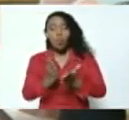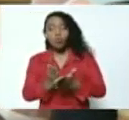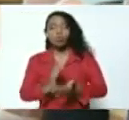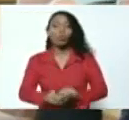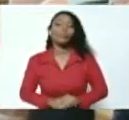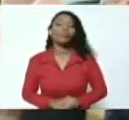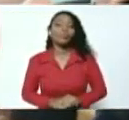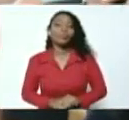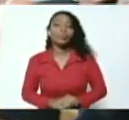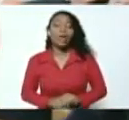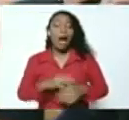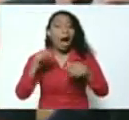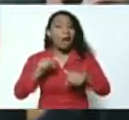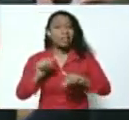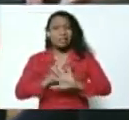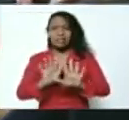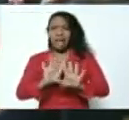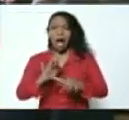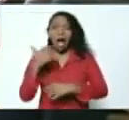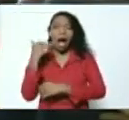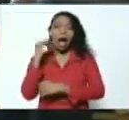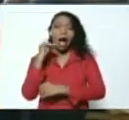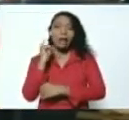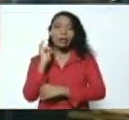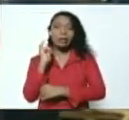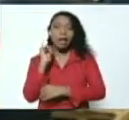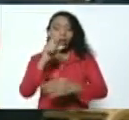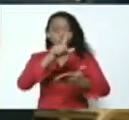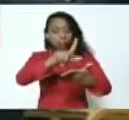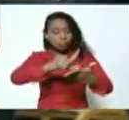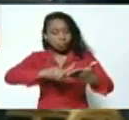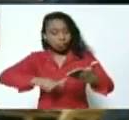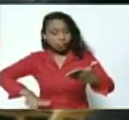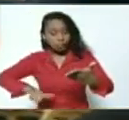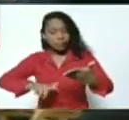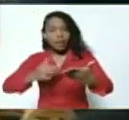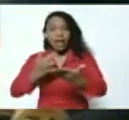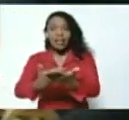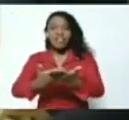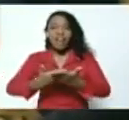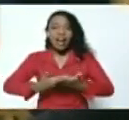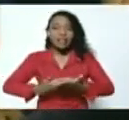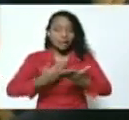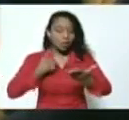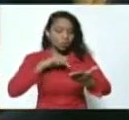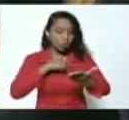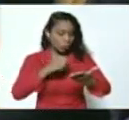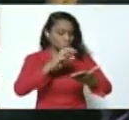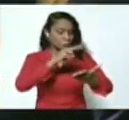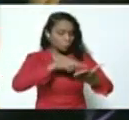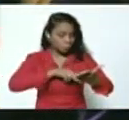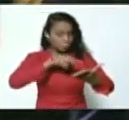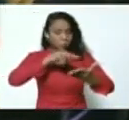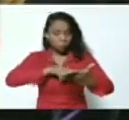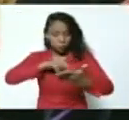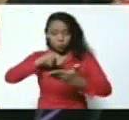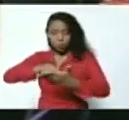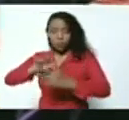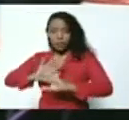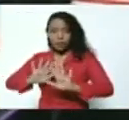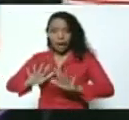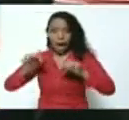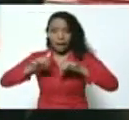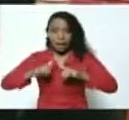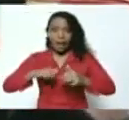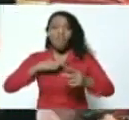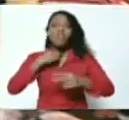todo el mundo. Aquí ya tenemos las listas y las referencias que hemos estado revisando. Ya acá tenemos